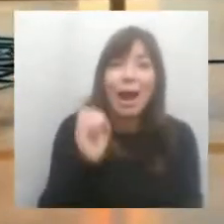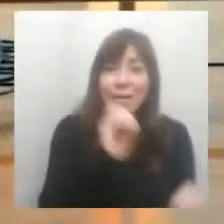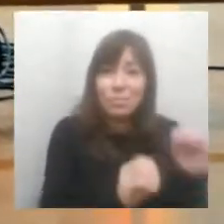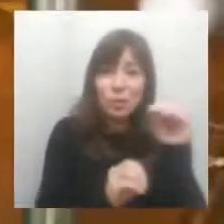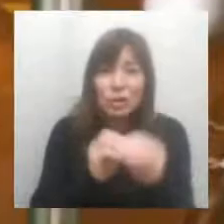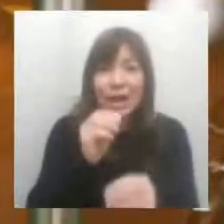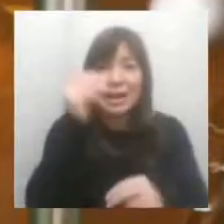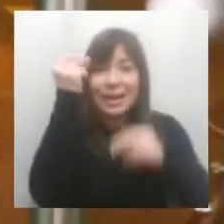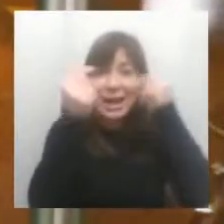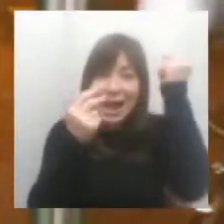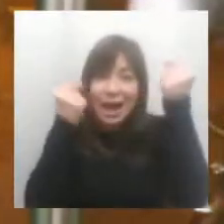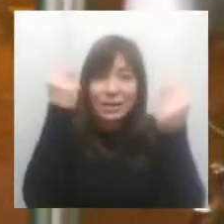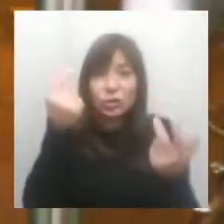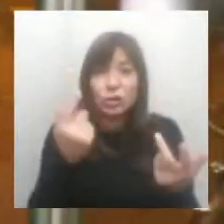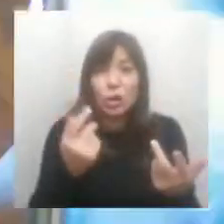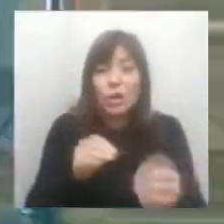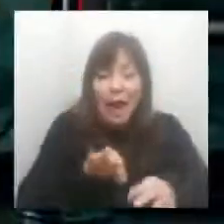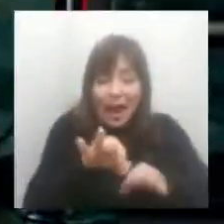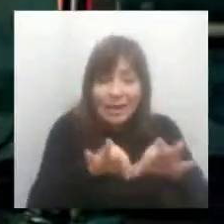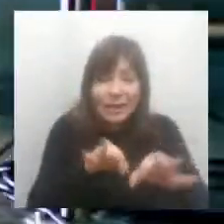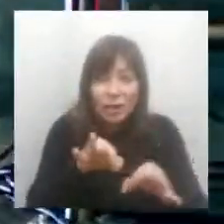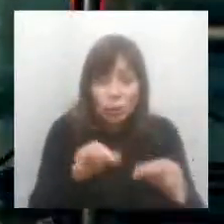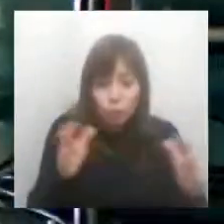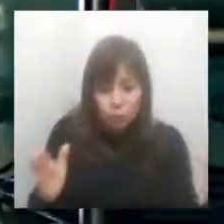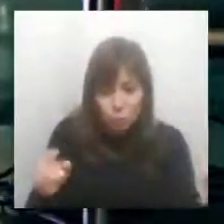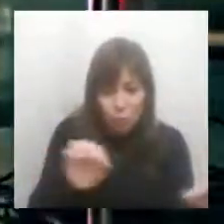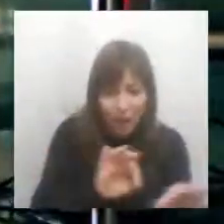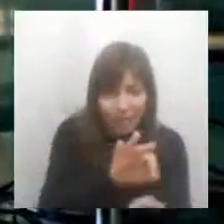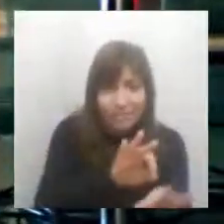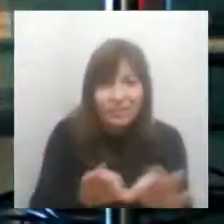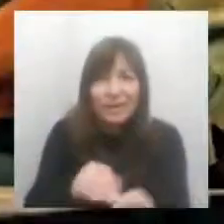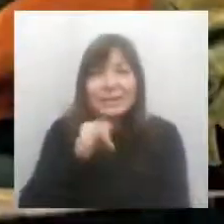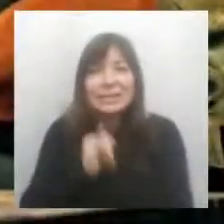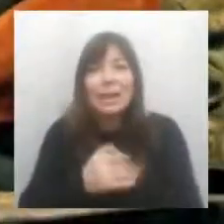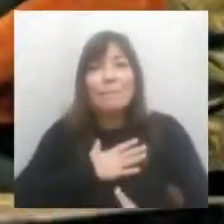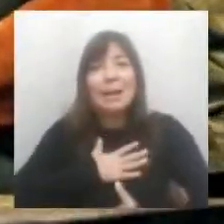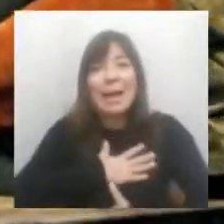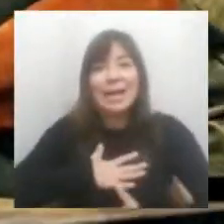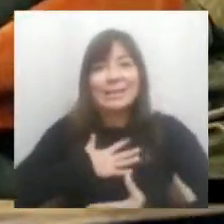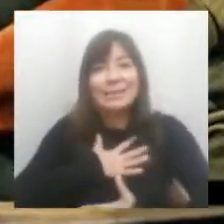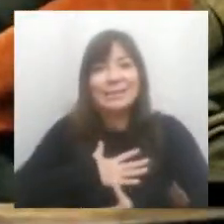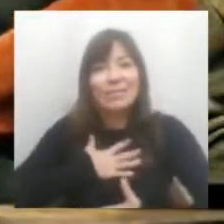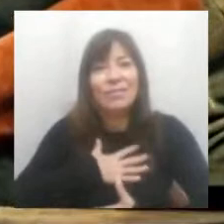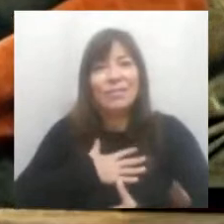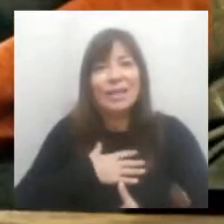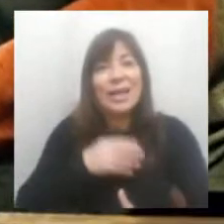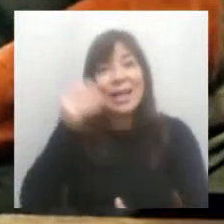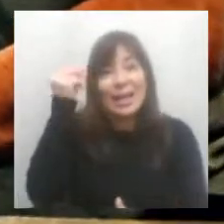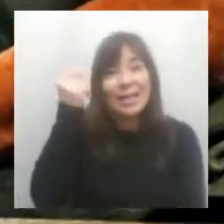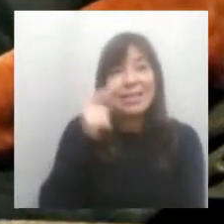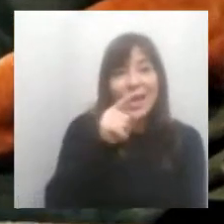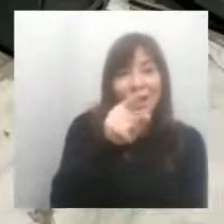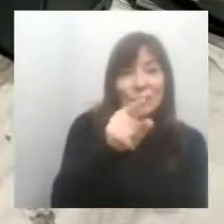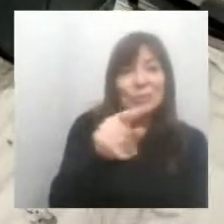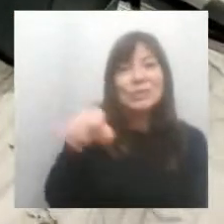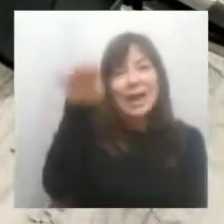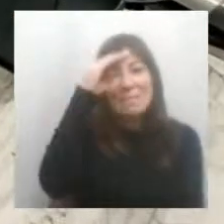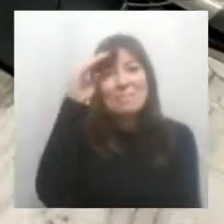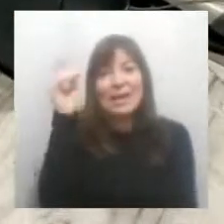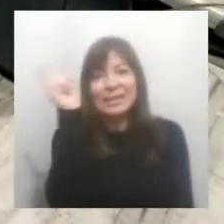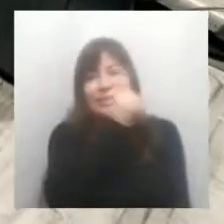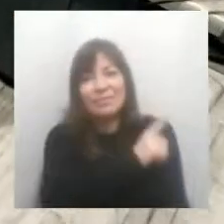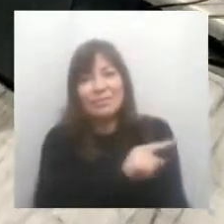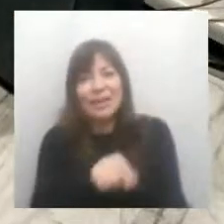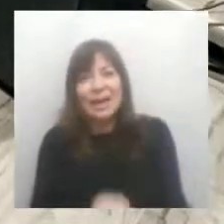prototipos desde mi cargo, por ejemplo, siempre genera satisfacción porque de alguna manera una idea tuya llega a la experiencia final. Por lo diverso de